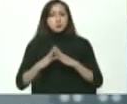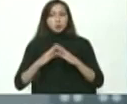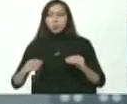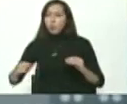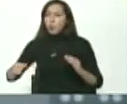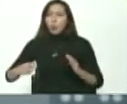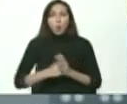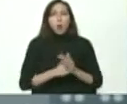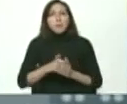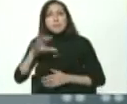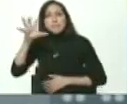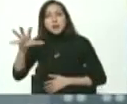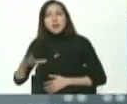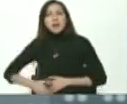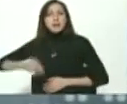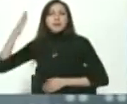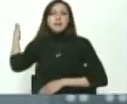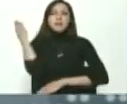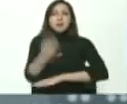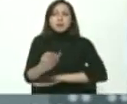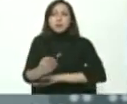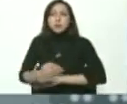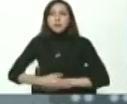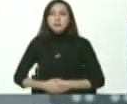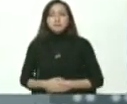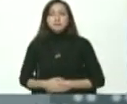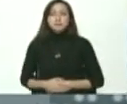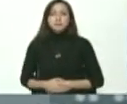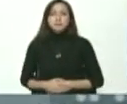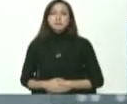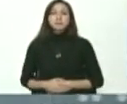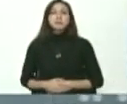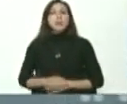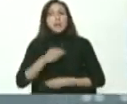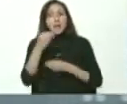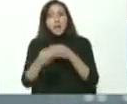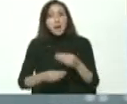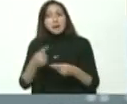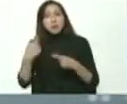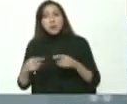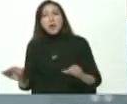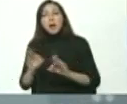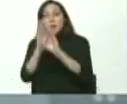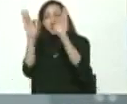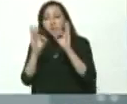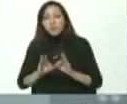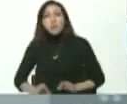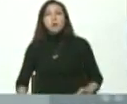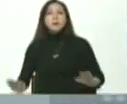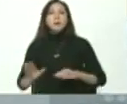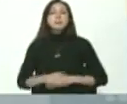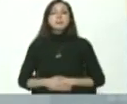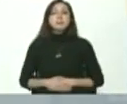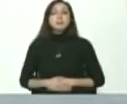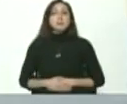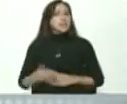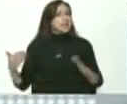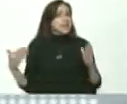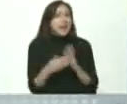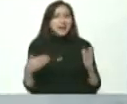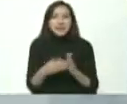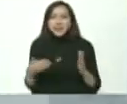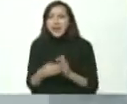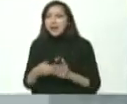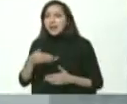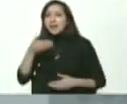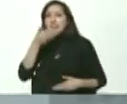Estado, sanciones, y que ha propiciado la operación Gedeón y los ataques terroristas